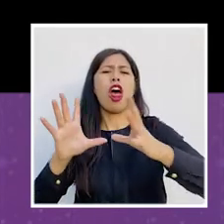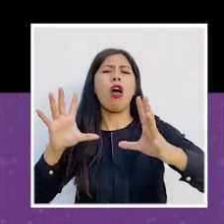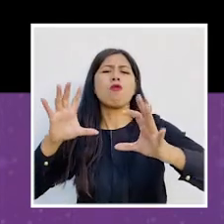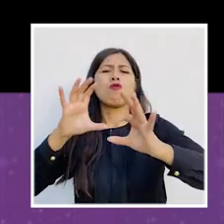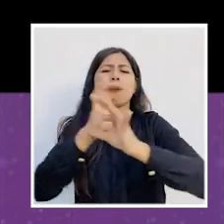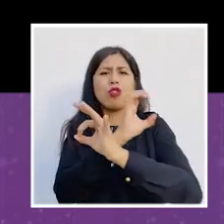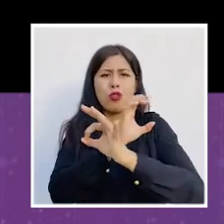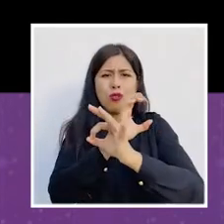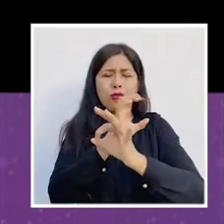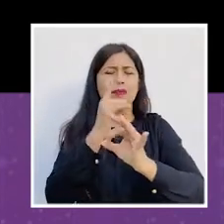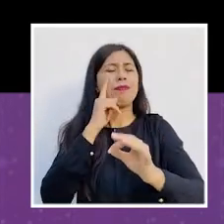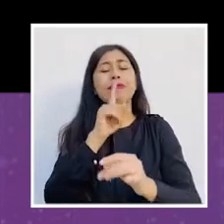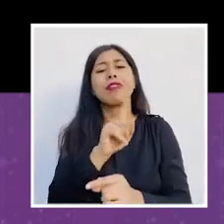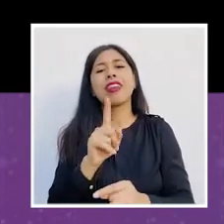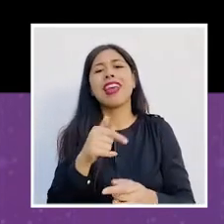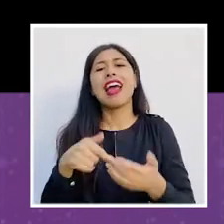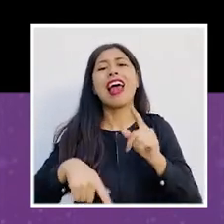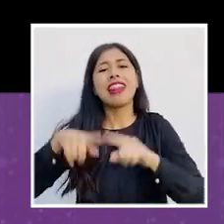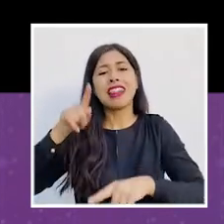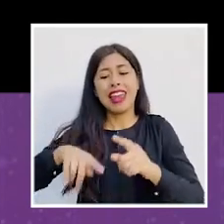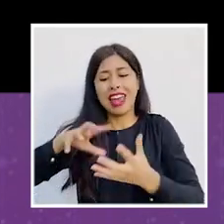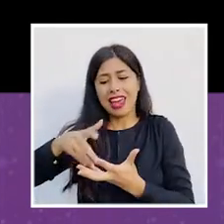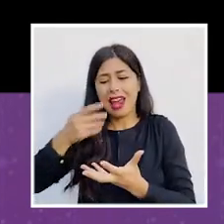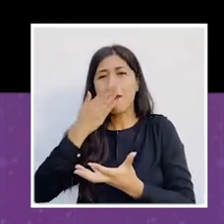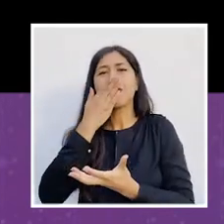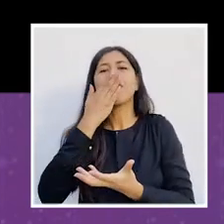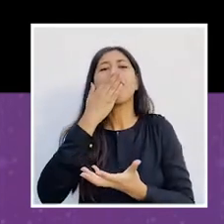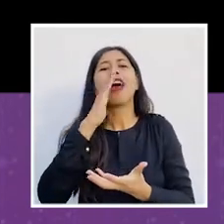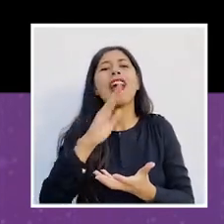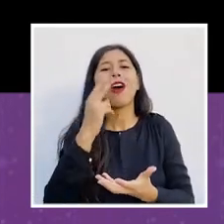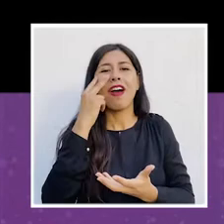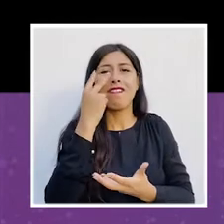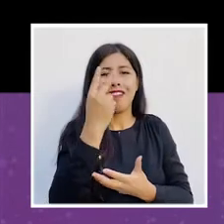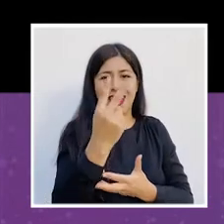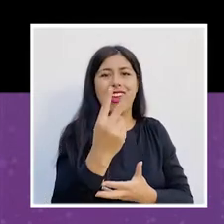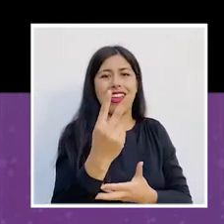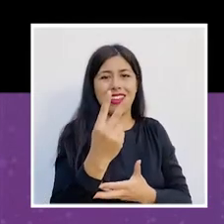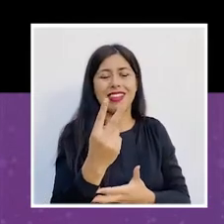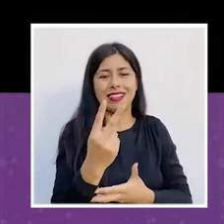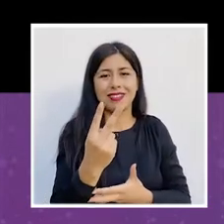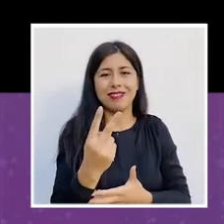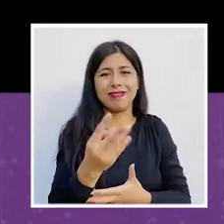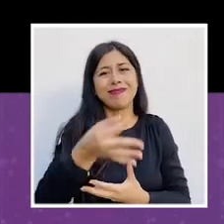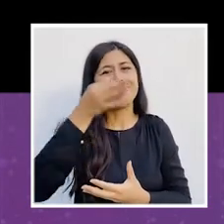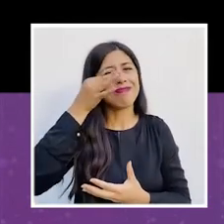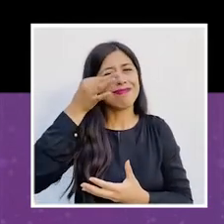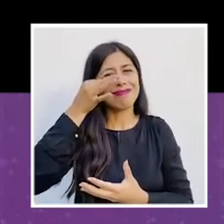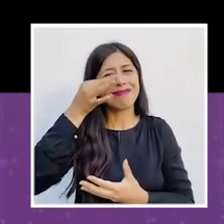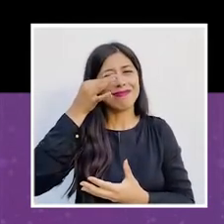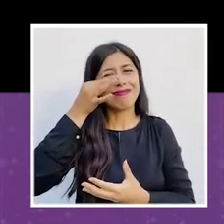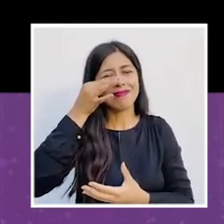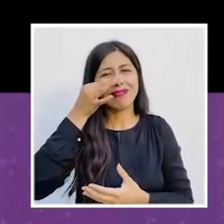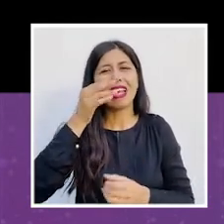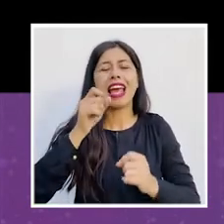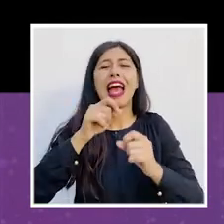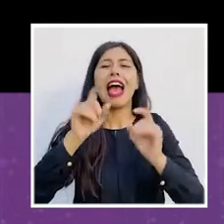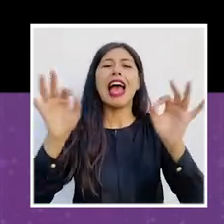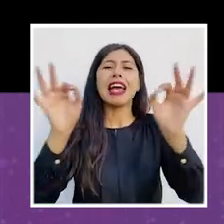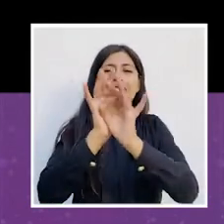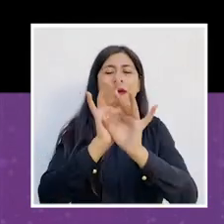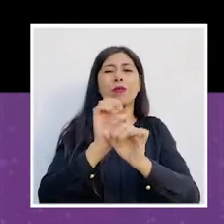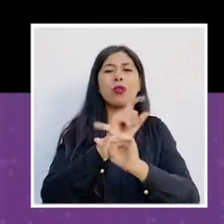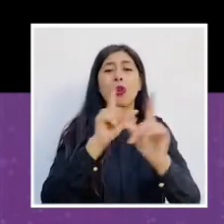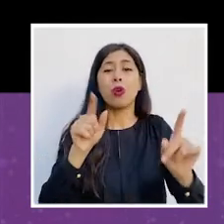que en nuestro planeta, la Tierra, es el lugar de donde mejor, mejor se pueden observar los eclipses solares.